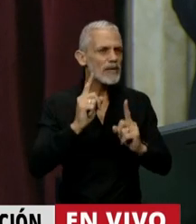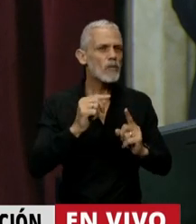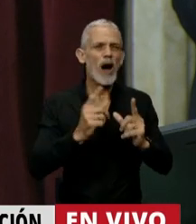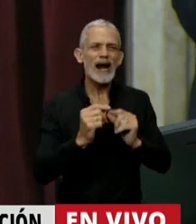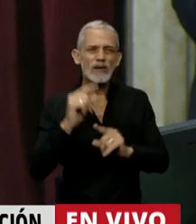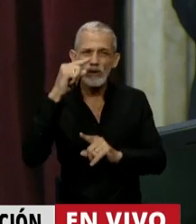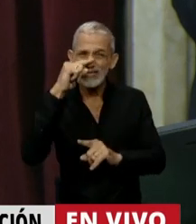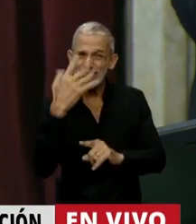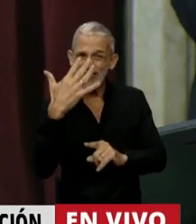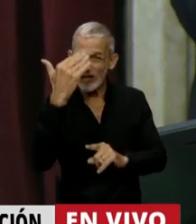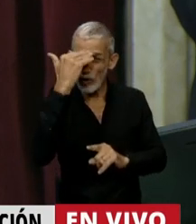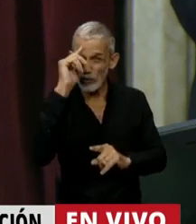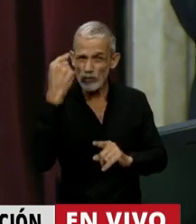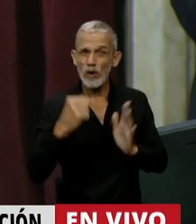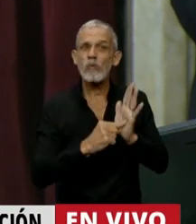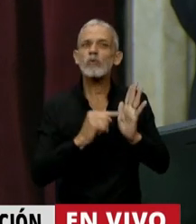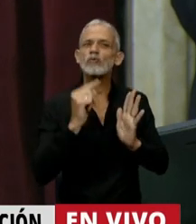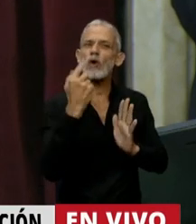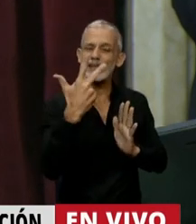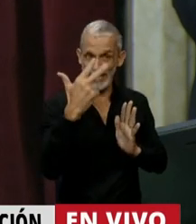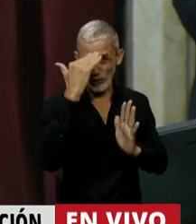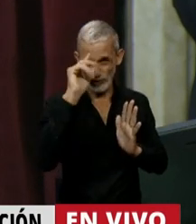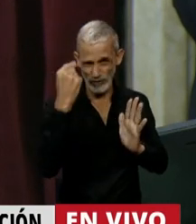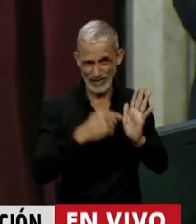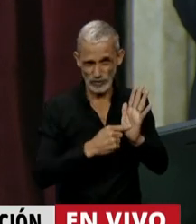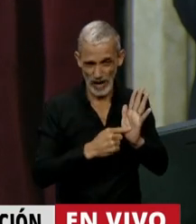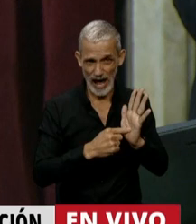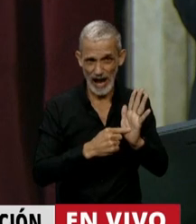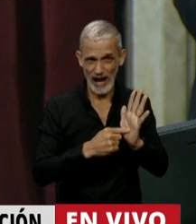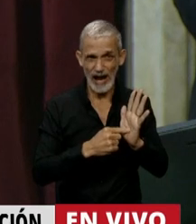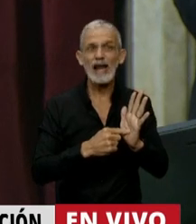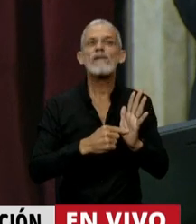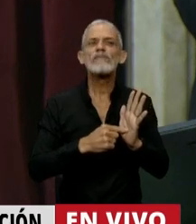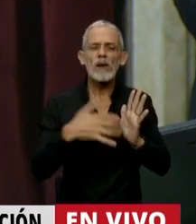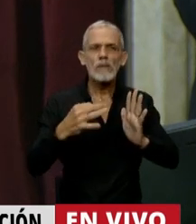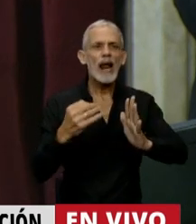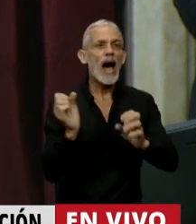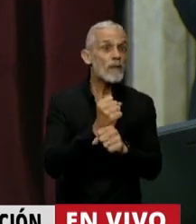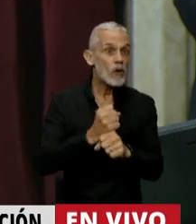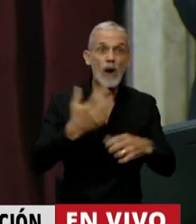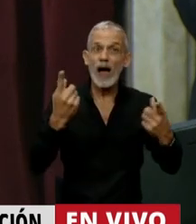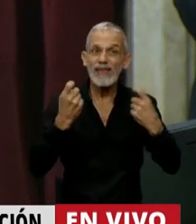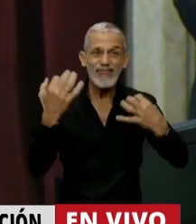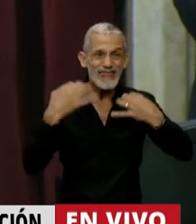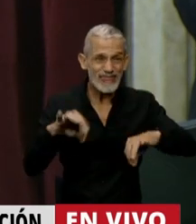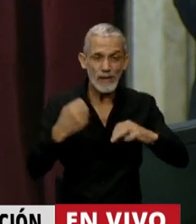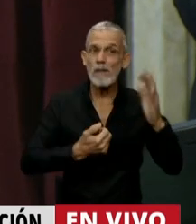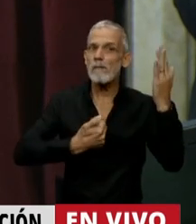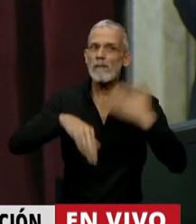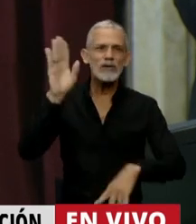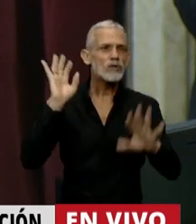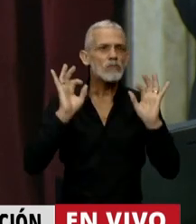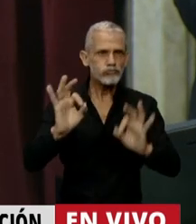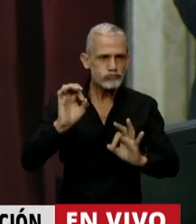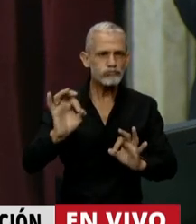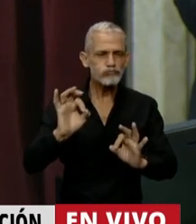el artículo 75, inciso 3 de la Constitución Nacional, para su aprobación necesita la mayoría